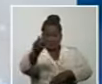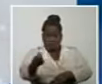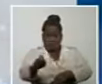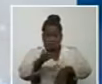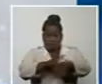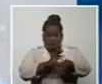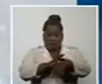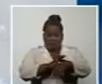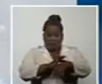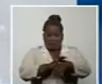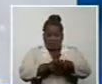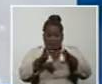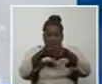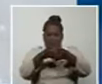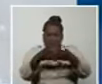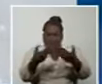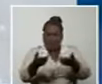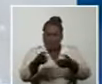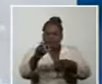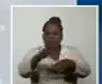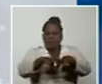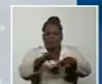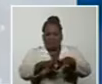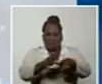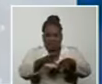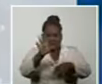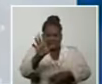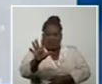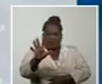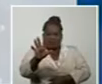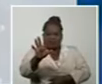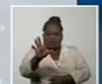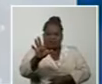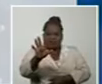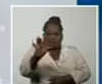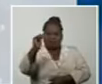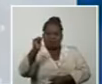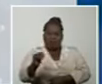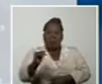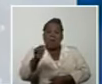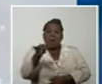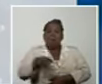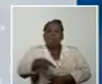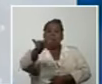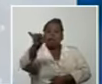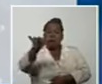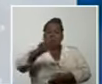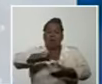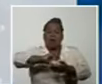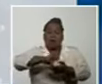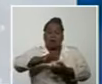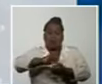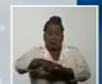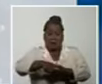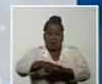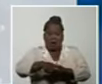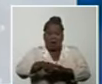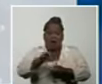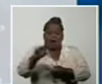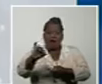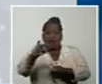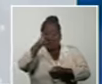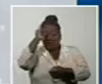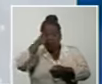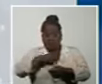se concentran en Centro Habana, 5, en Boyeros, Arroyo Naranjo, La Lisa,